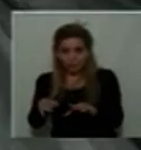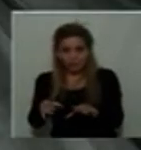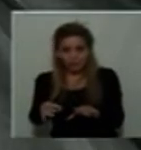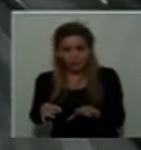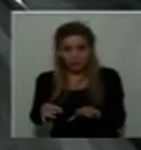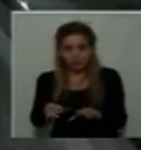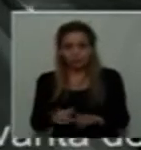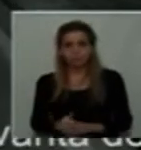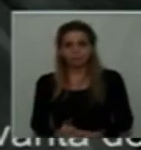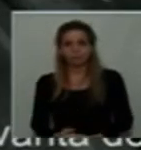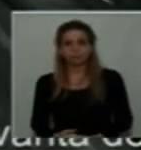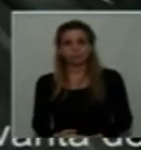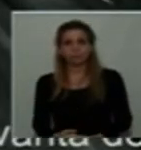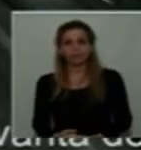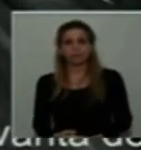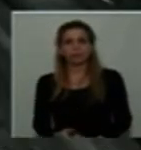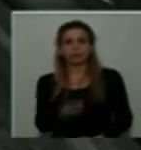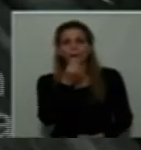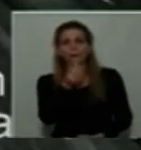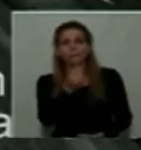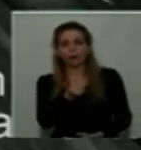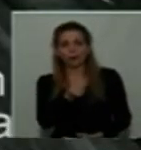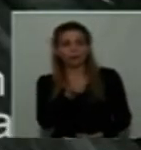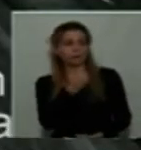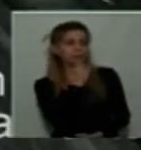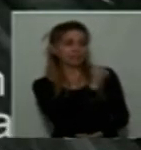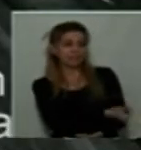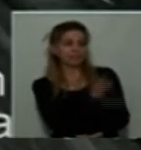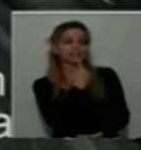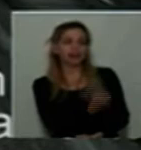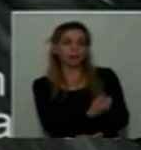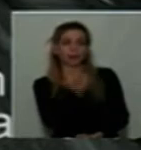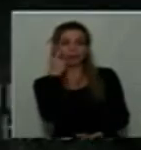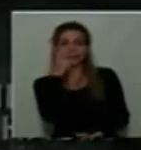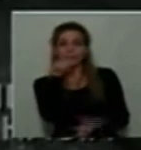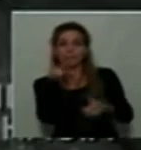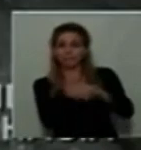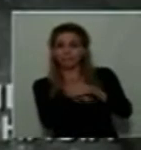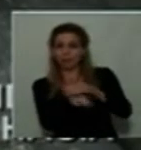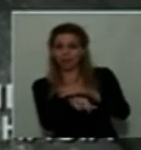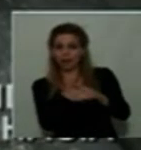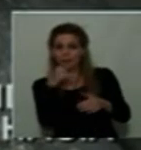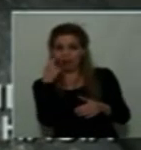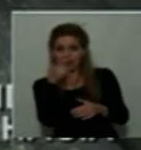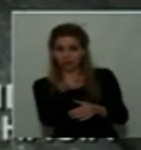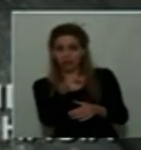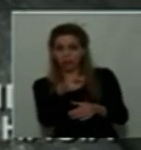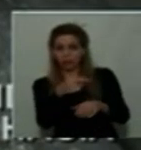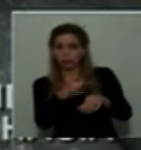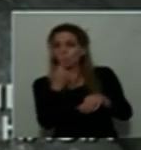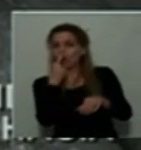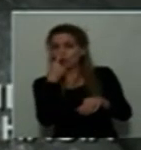¿Por qué no puede ser? Si no se trata de la ideología. Lo que sí se ve es que cuando en los últimos